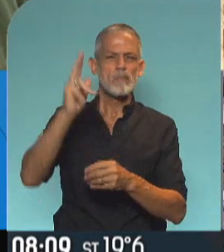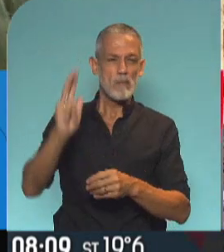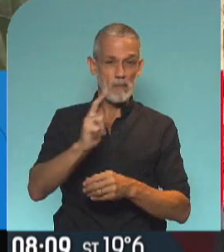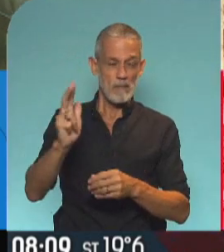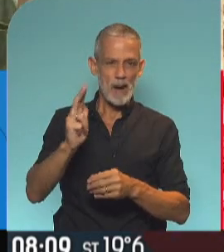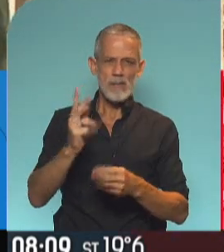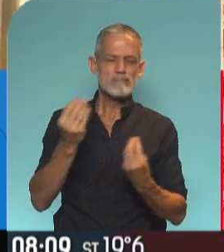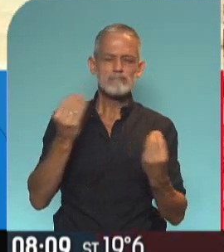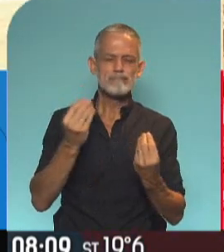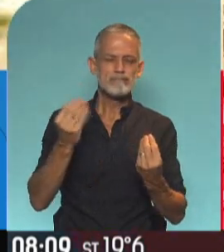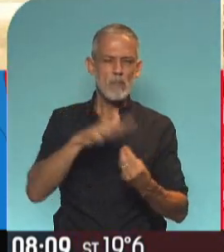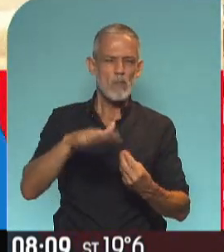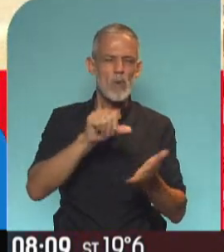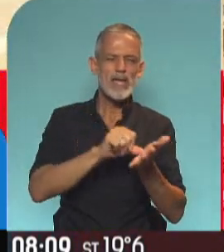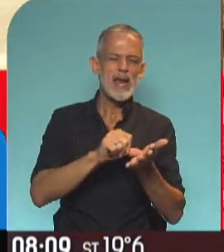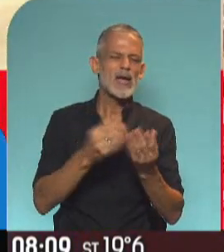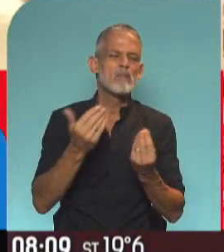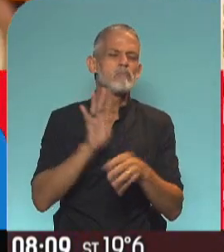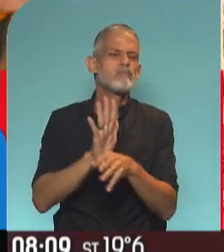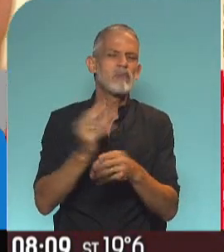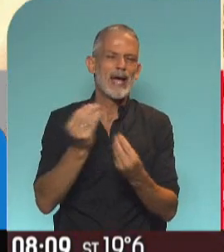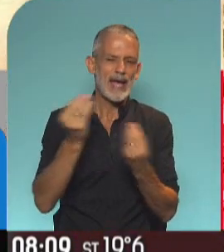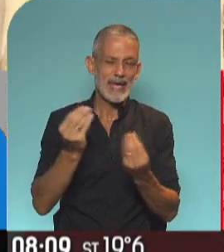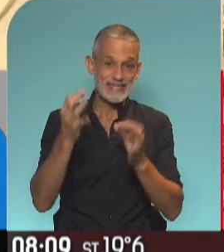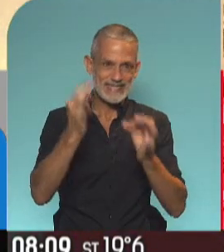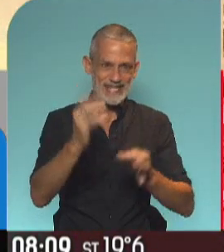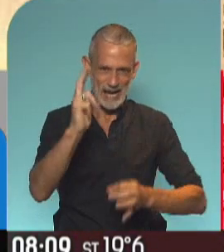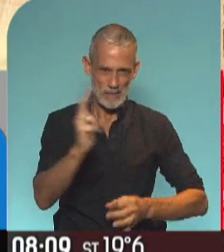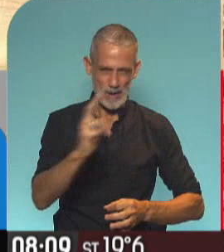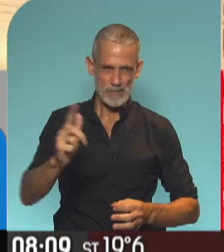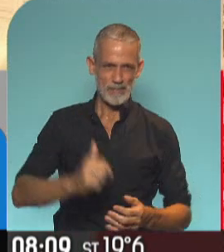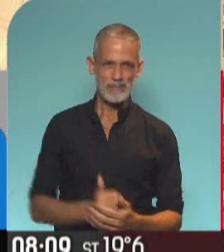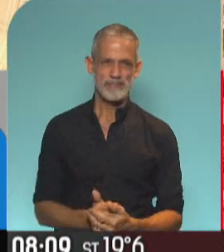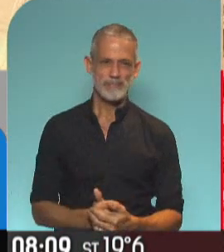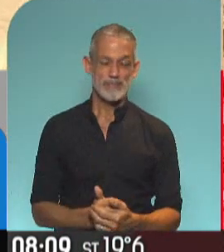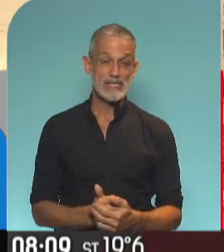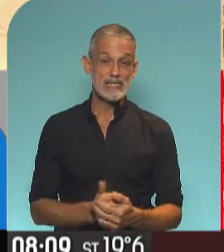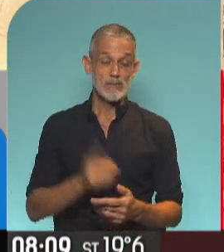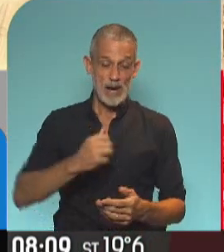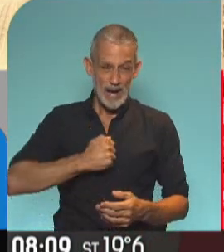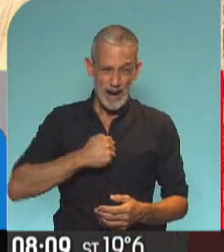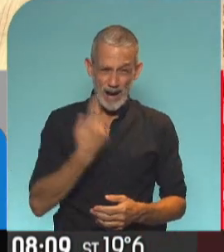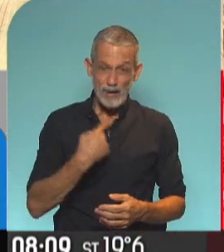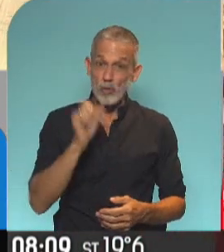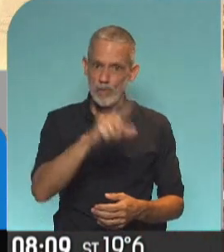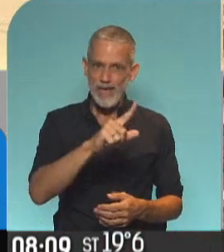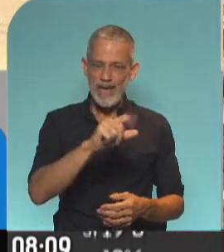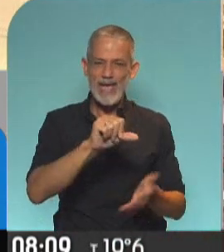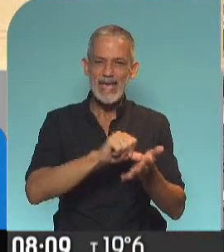el pueblo de Irak. Buenos días, Fortunato. Bueno, ¿qué significa la llegada del Papa a Irak? Bueno, para los cristianos de Irak significa